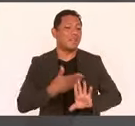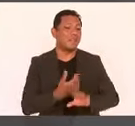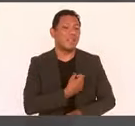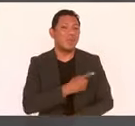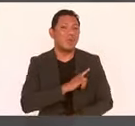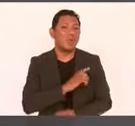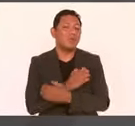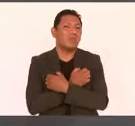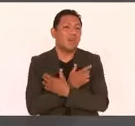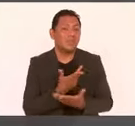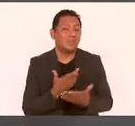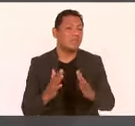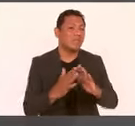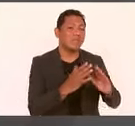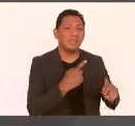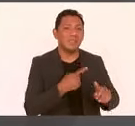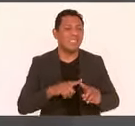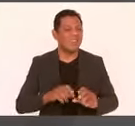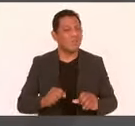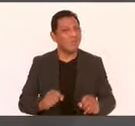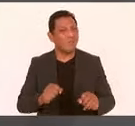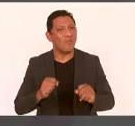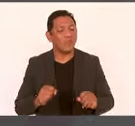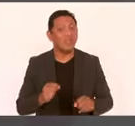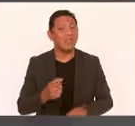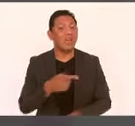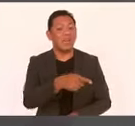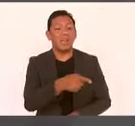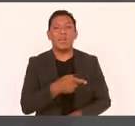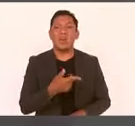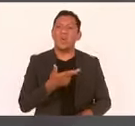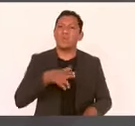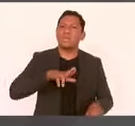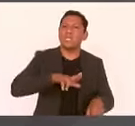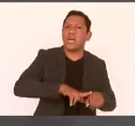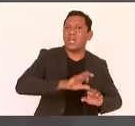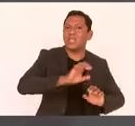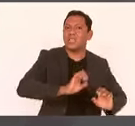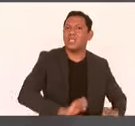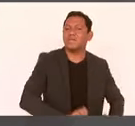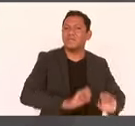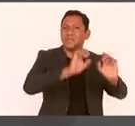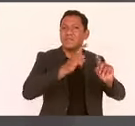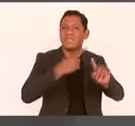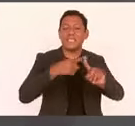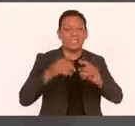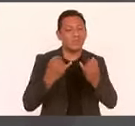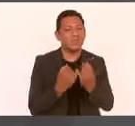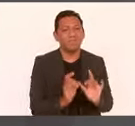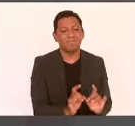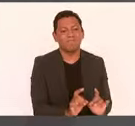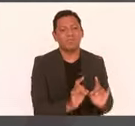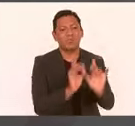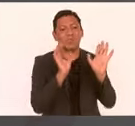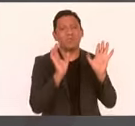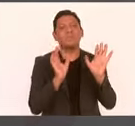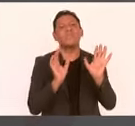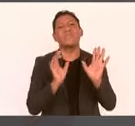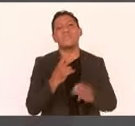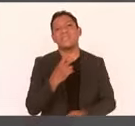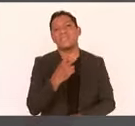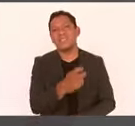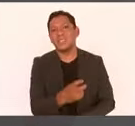educación. Pegó a nuestros hospitales. Qué triste coincidencia que en esa región donde hay la